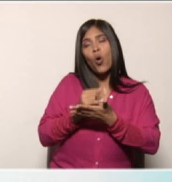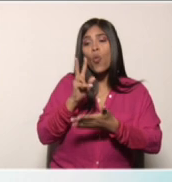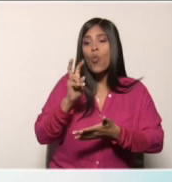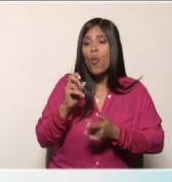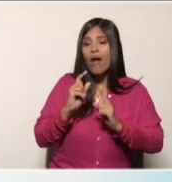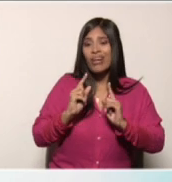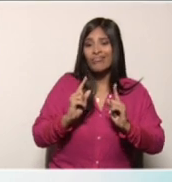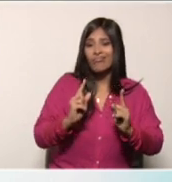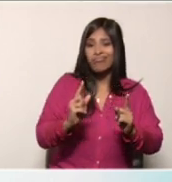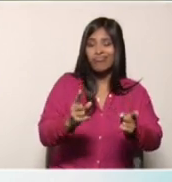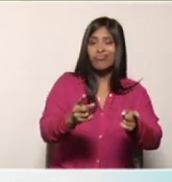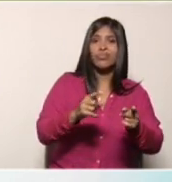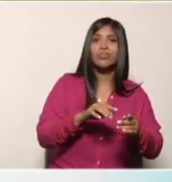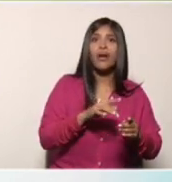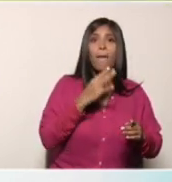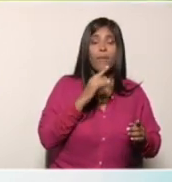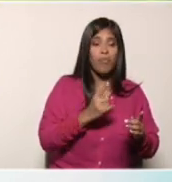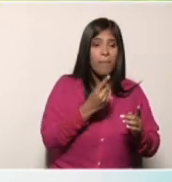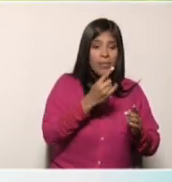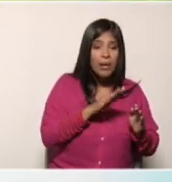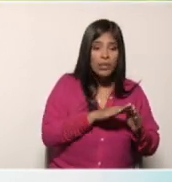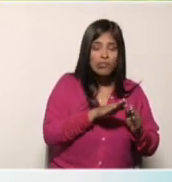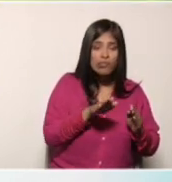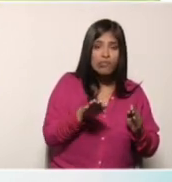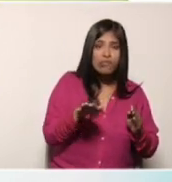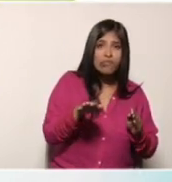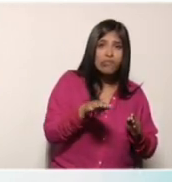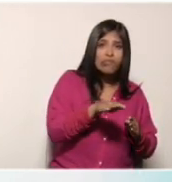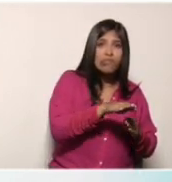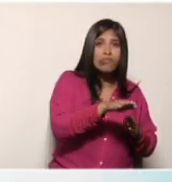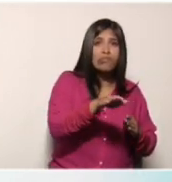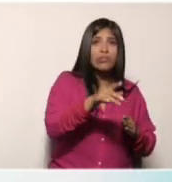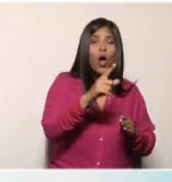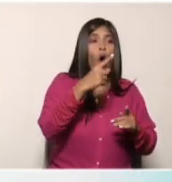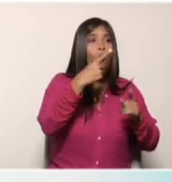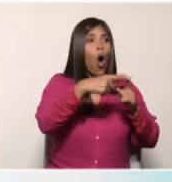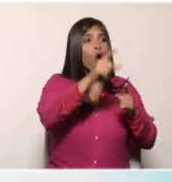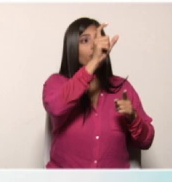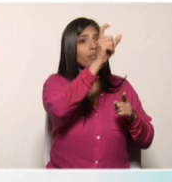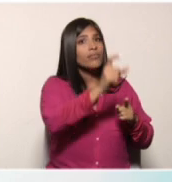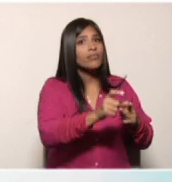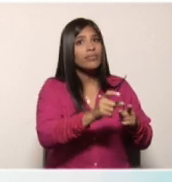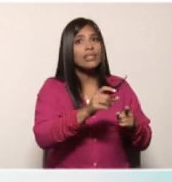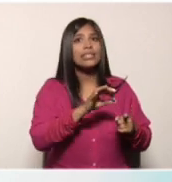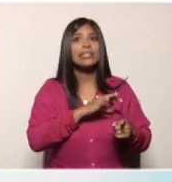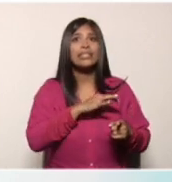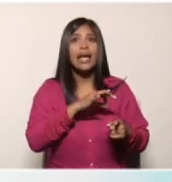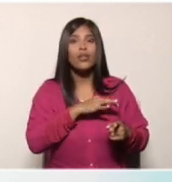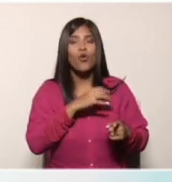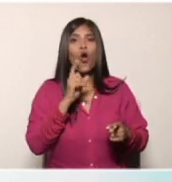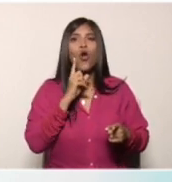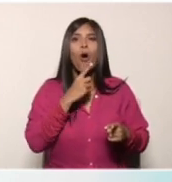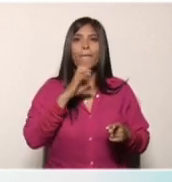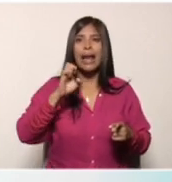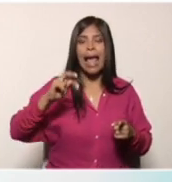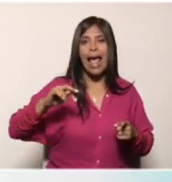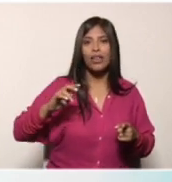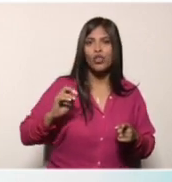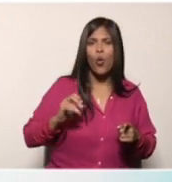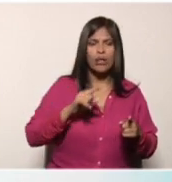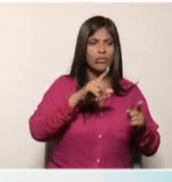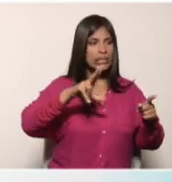ruta. En el primer cruce del camino se encontraron con un señor de nombre Entonación. Era